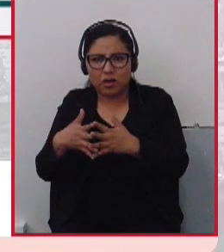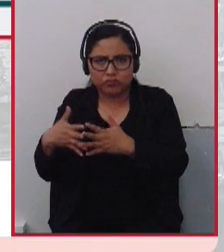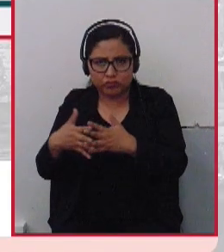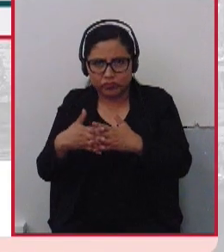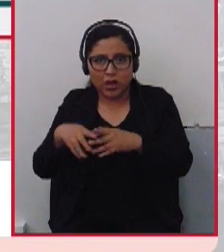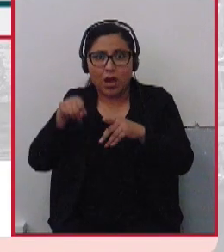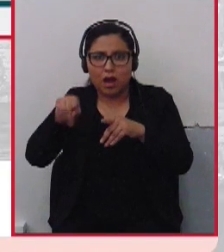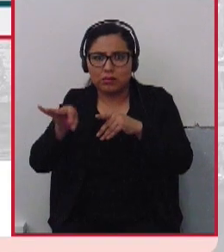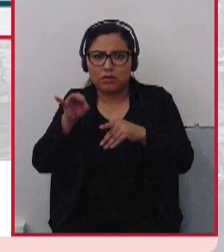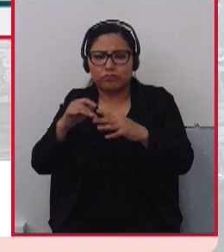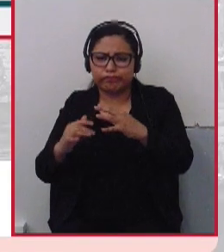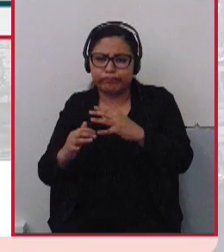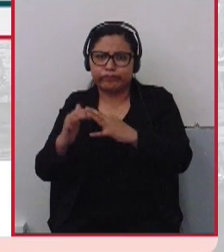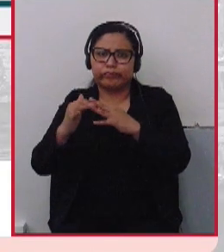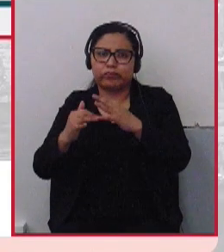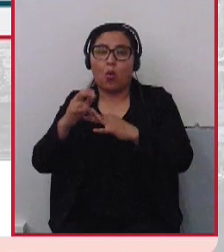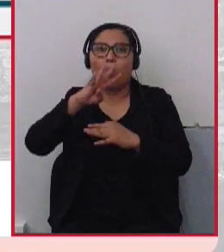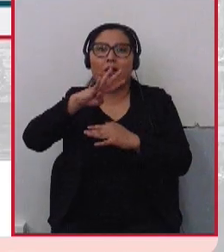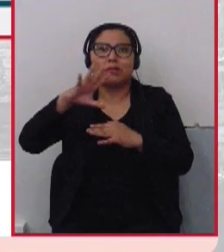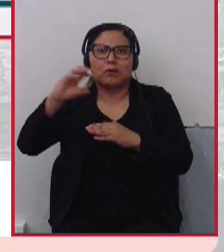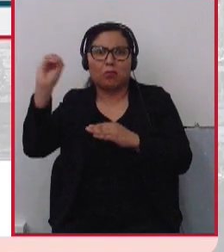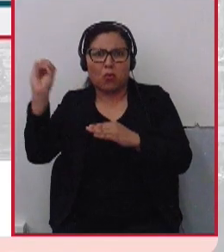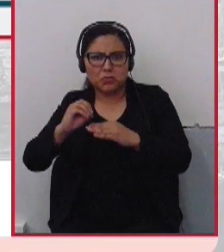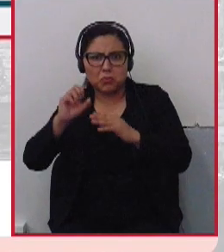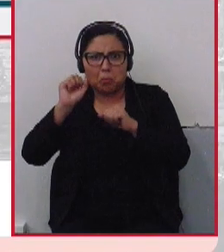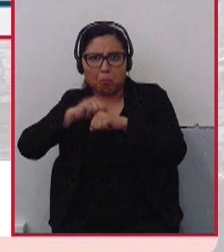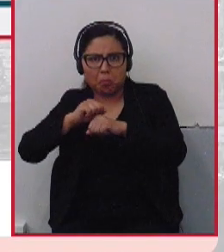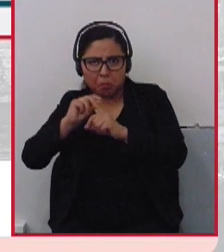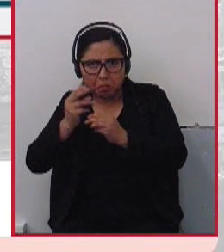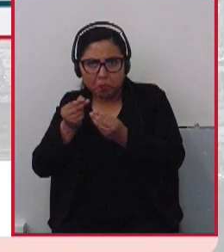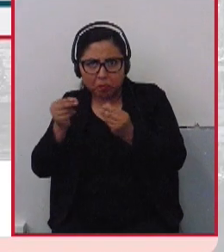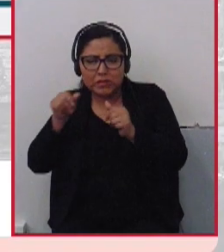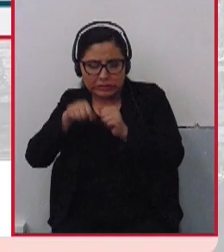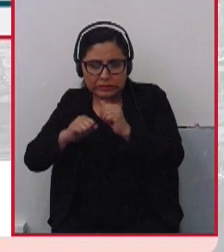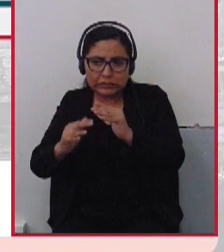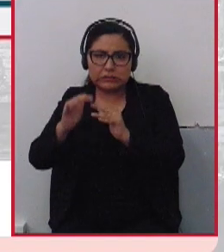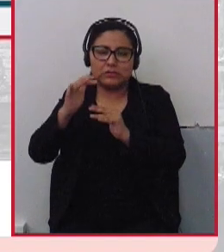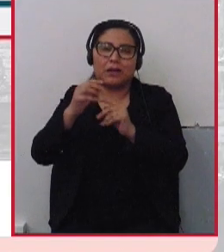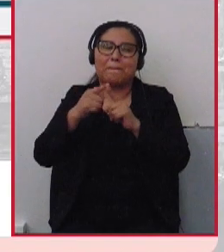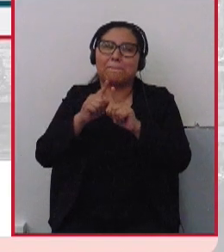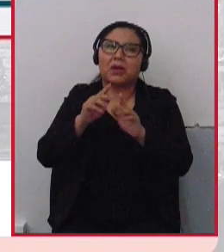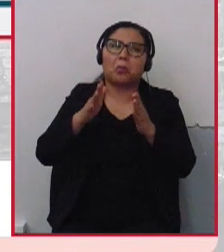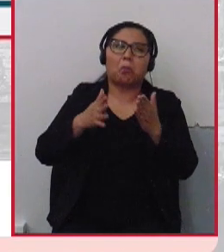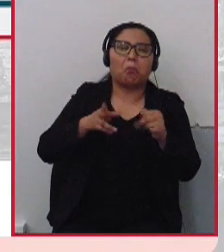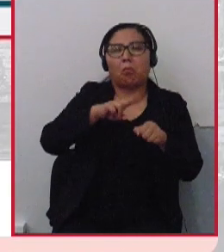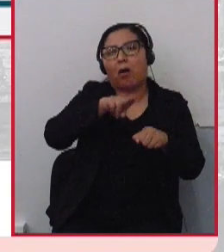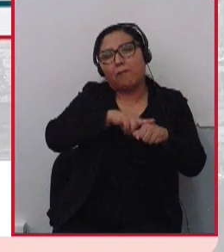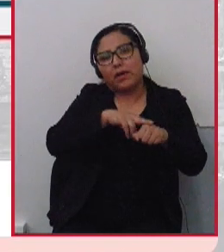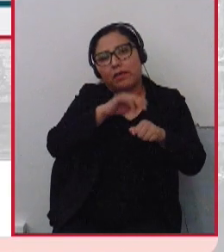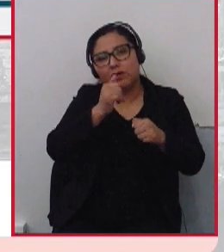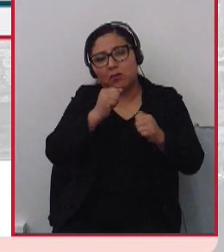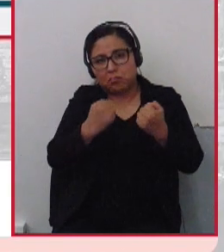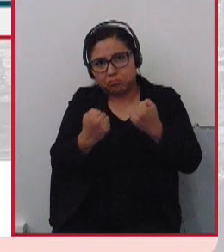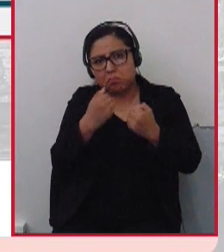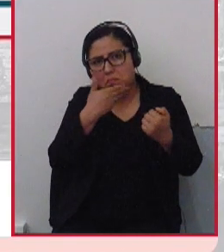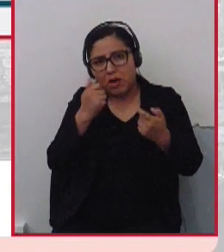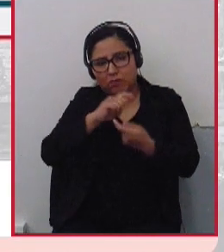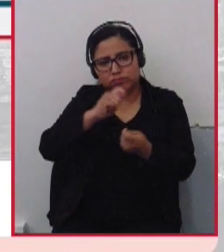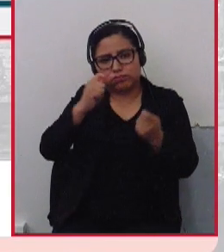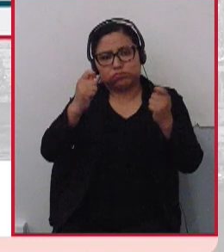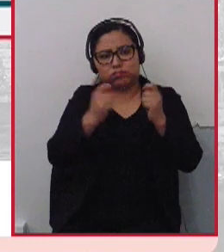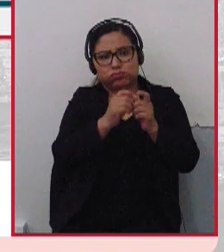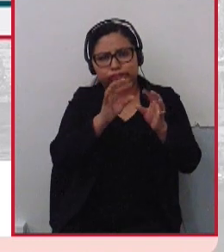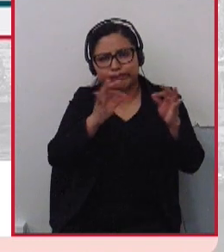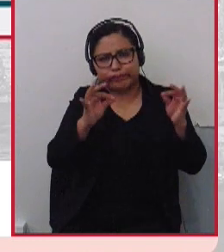pueden flotar hasta 40, 45% de sólidos, ¿no? Pero generalmente la flotación en pórfidos para optimizar las recuperaciones, o cuando